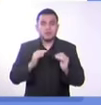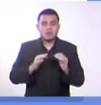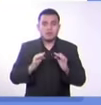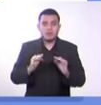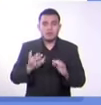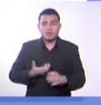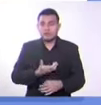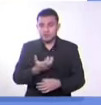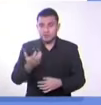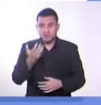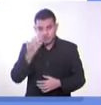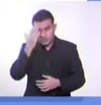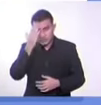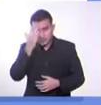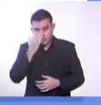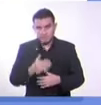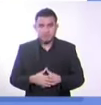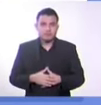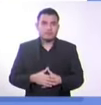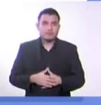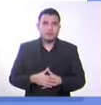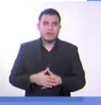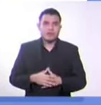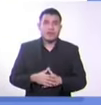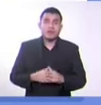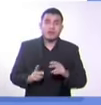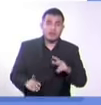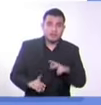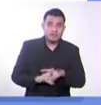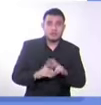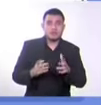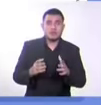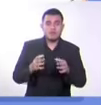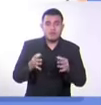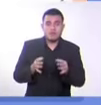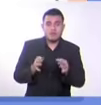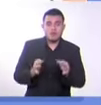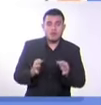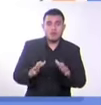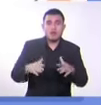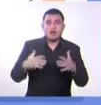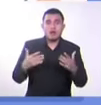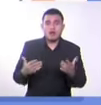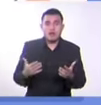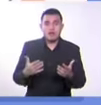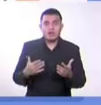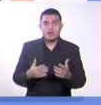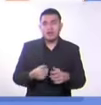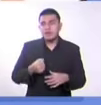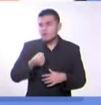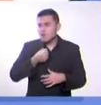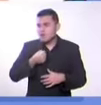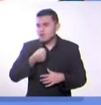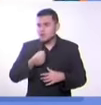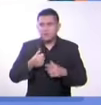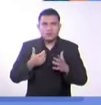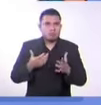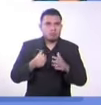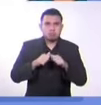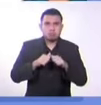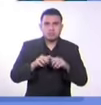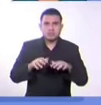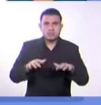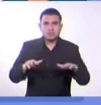cuenta de que hay medios que nos ayudan a que la información llegue a muchas personas.